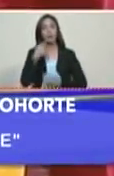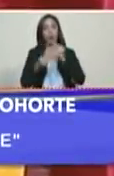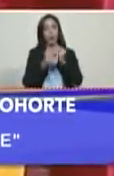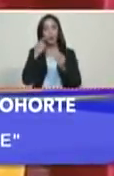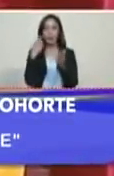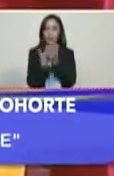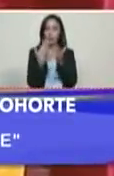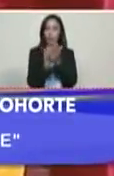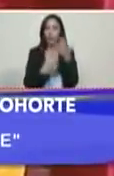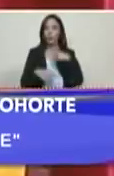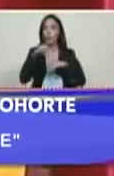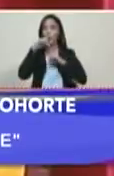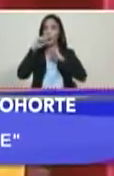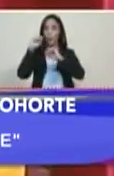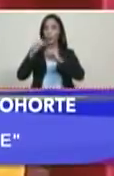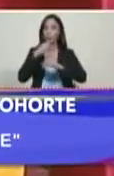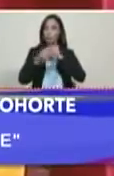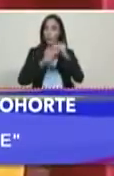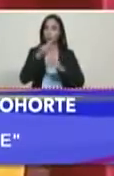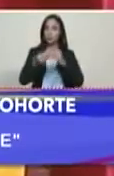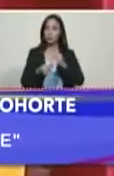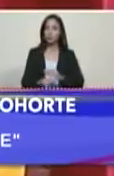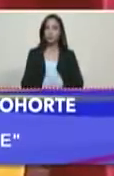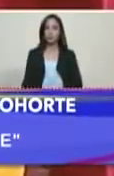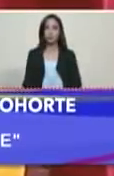presidente Nicolás Maduro Moros.